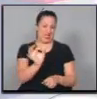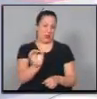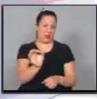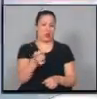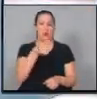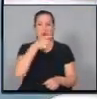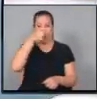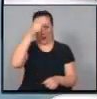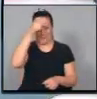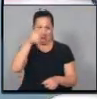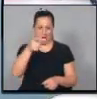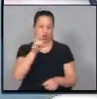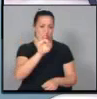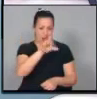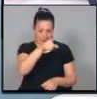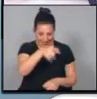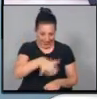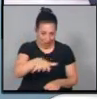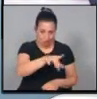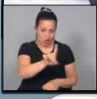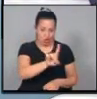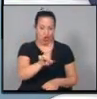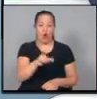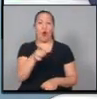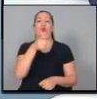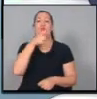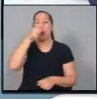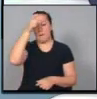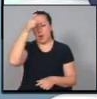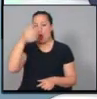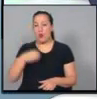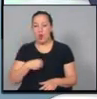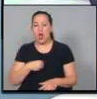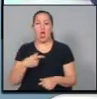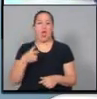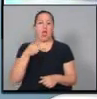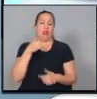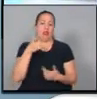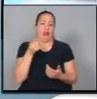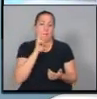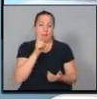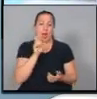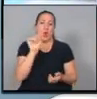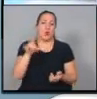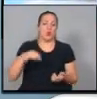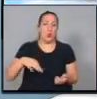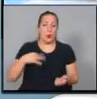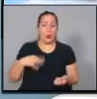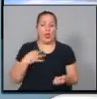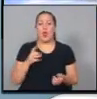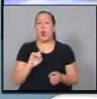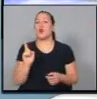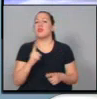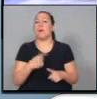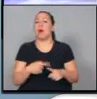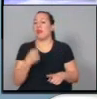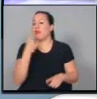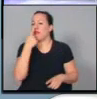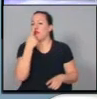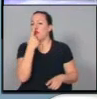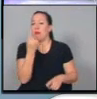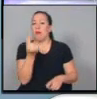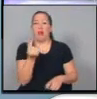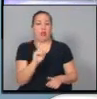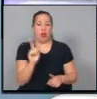No solo allí en el partido de Merlo. Voluntarios, arriesgando sus vidas, no por algún interés que no sea más que